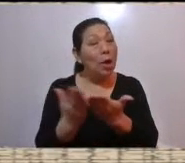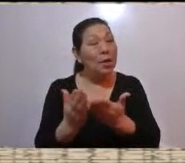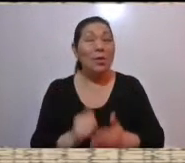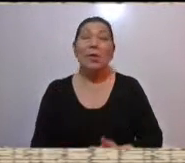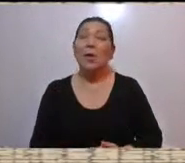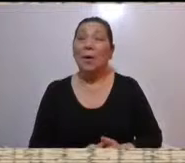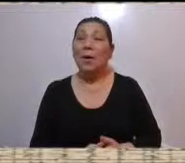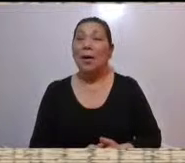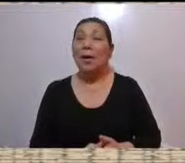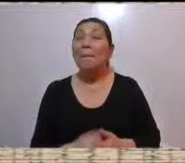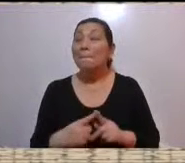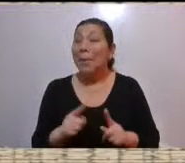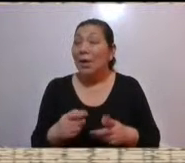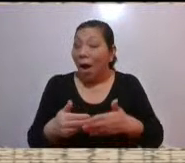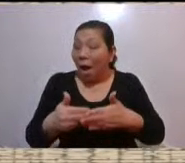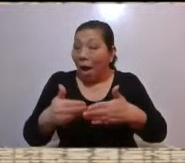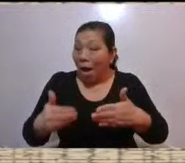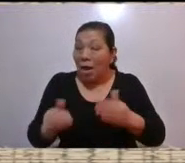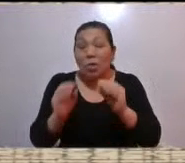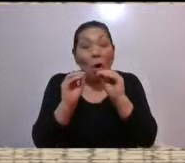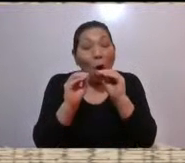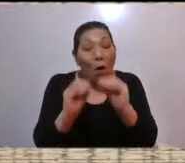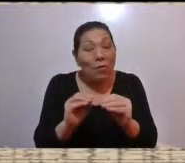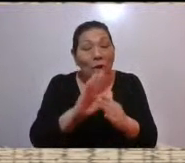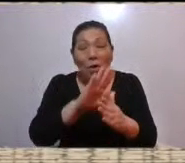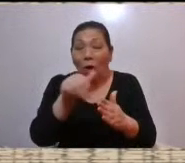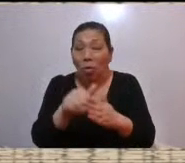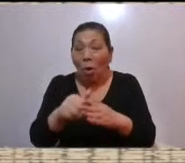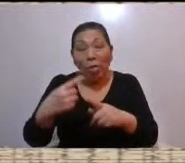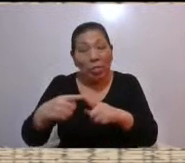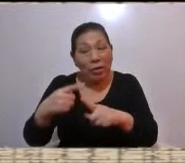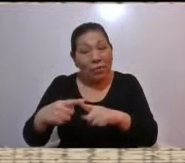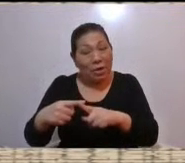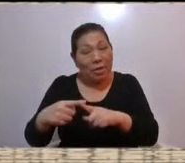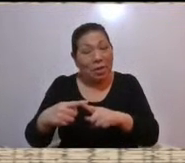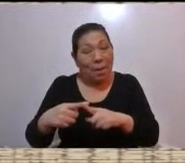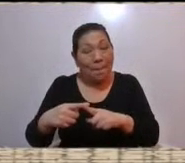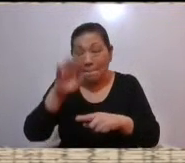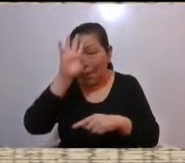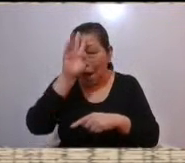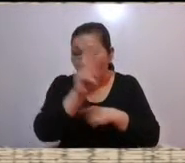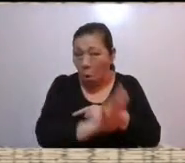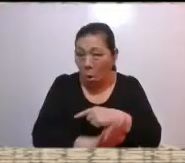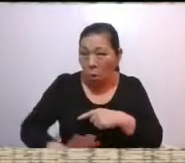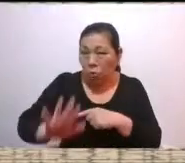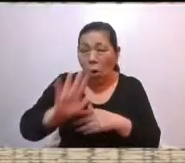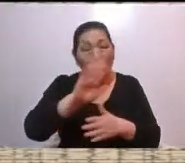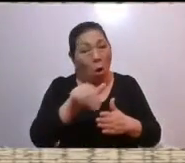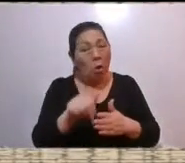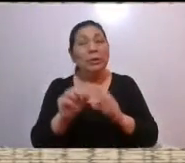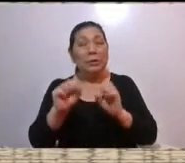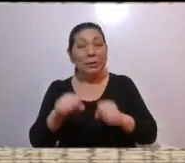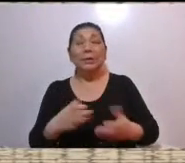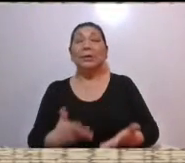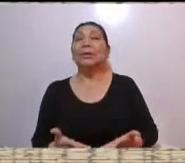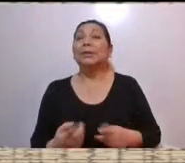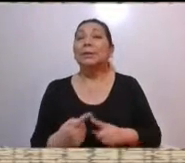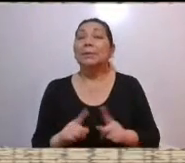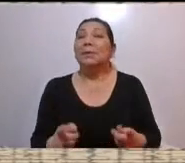servicio de educación, ¿no? O sea, y ofrecerlo en todo el territorio de la República.